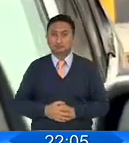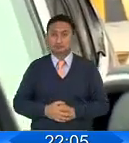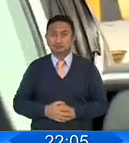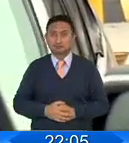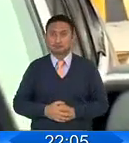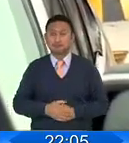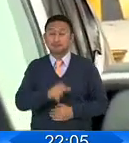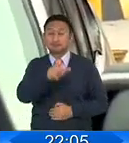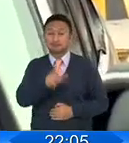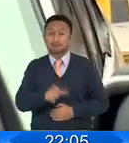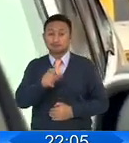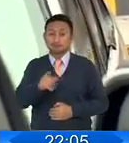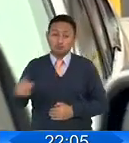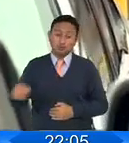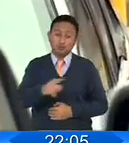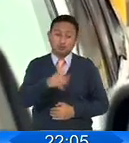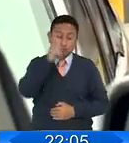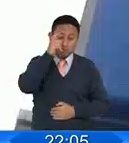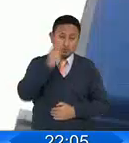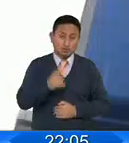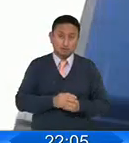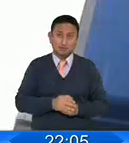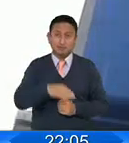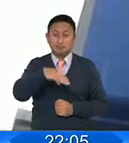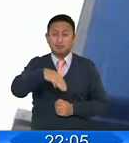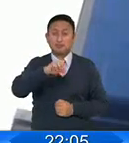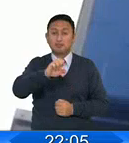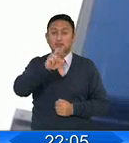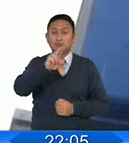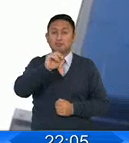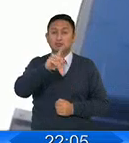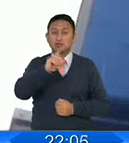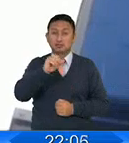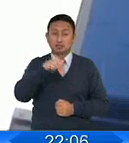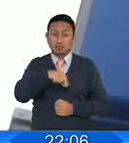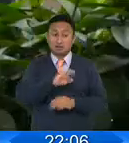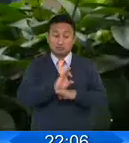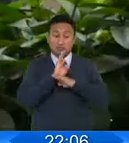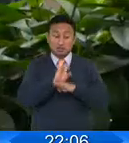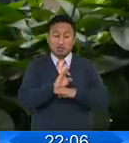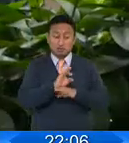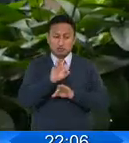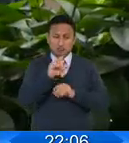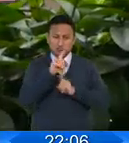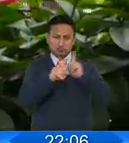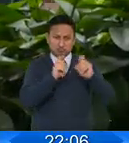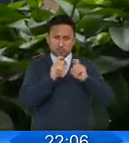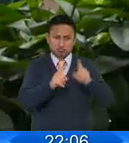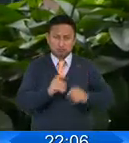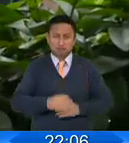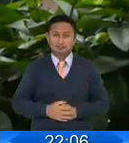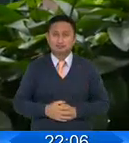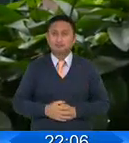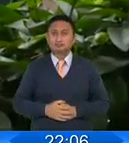implicados fueron llevados hasta la Fiscalía de la Merced, donde les tomaron sus versiones de los hechos, informó Adriana Peralta.